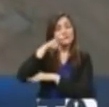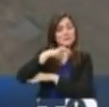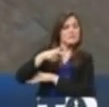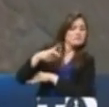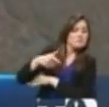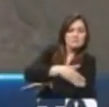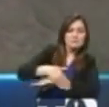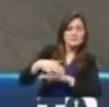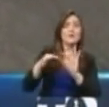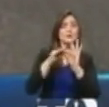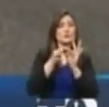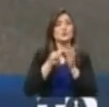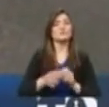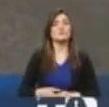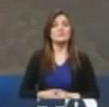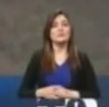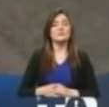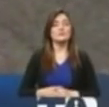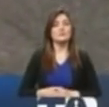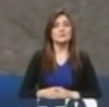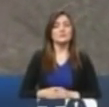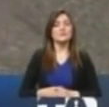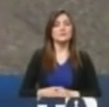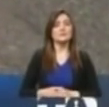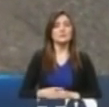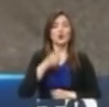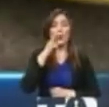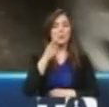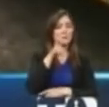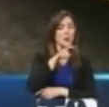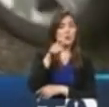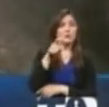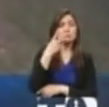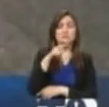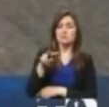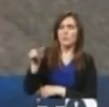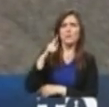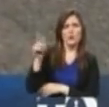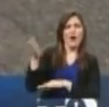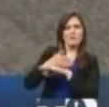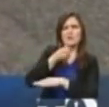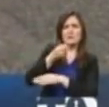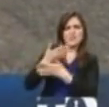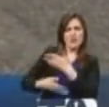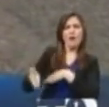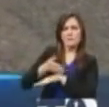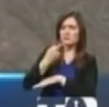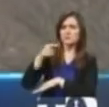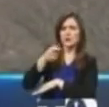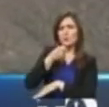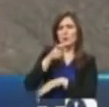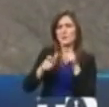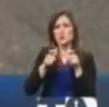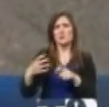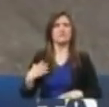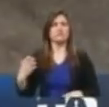microonda pasada, en la salida en vivo anterior, estuvo también por aquí, observó que estábamos comentando que la ciudadanía se está quejando porque hay estos baches, porque